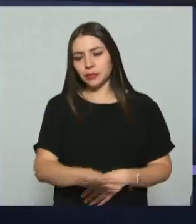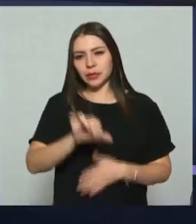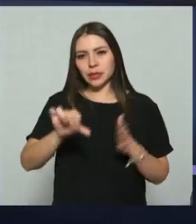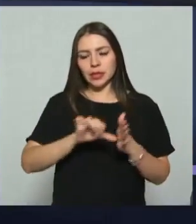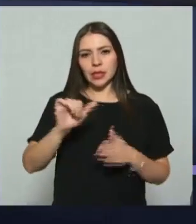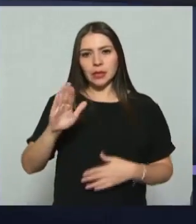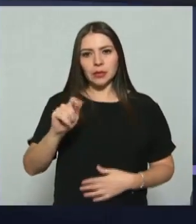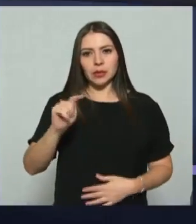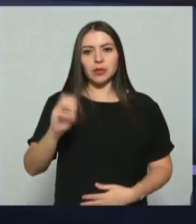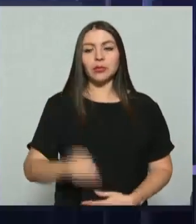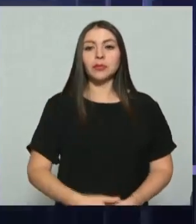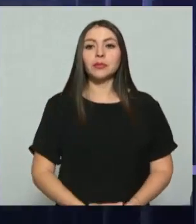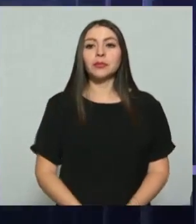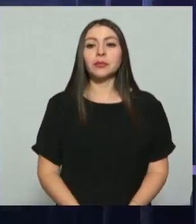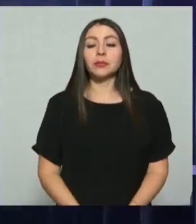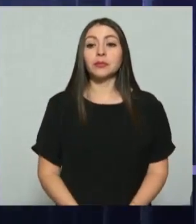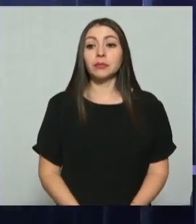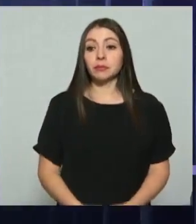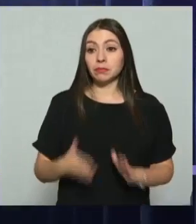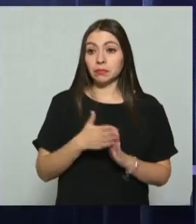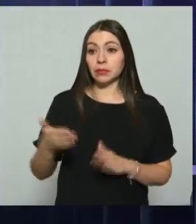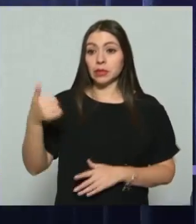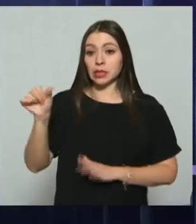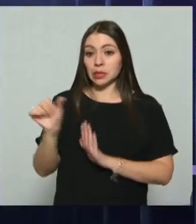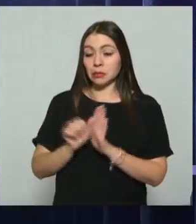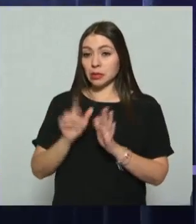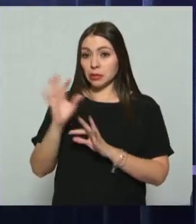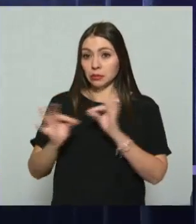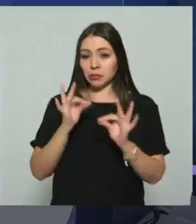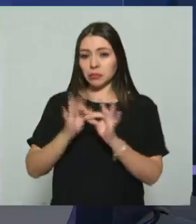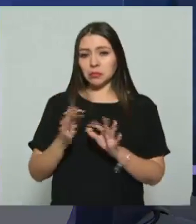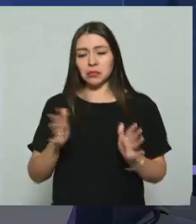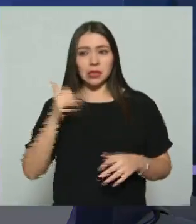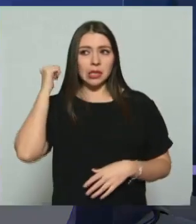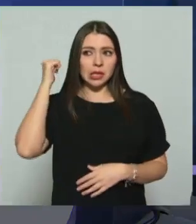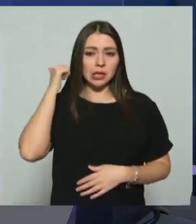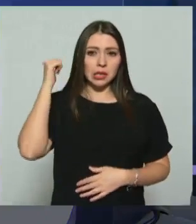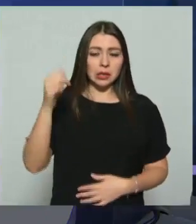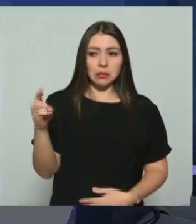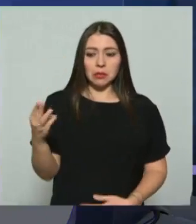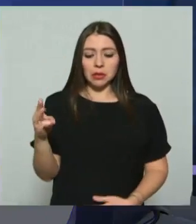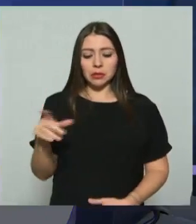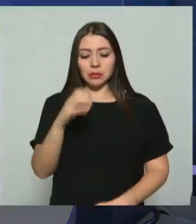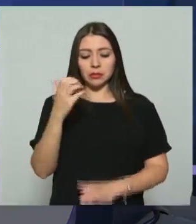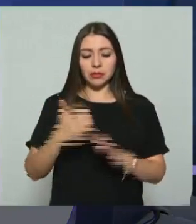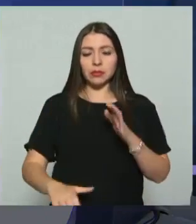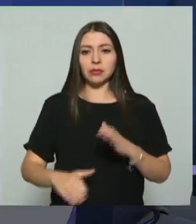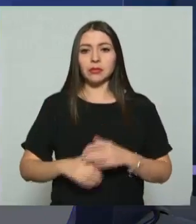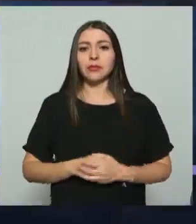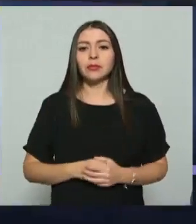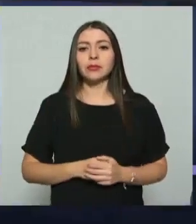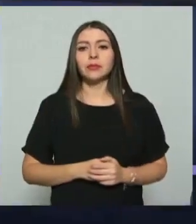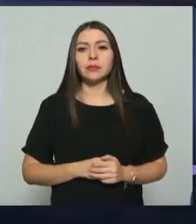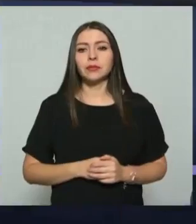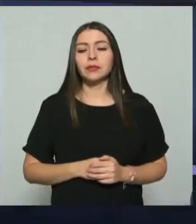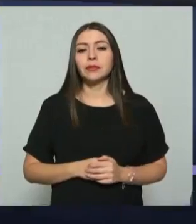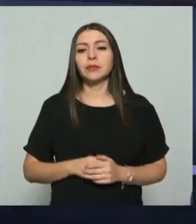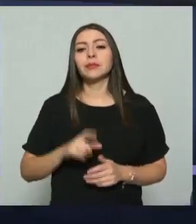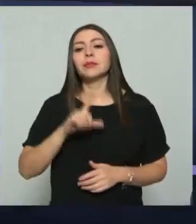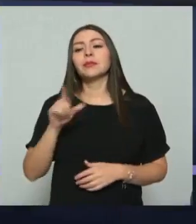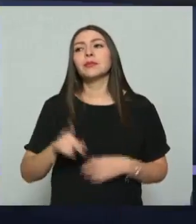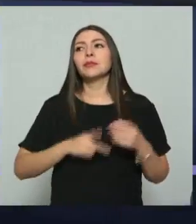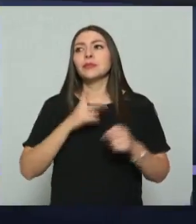central de abasto. ¿En este semestre estará eso? En abril, mayo a más tardar hemos terminado. Entraremos después a una